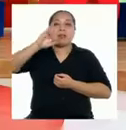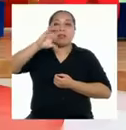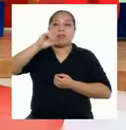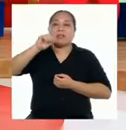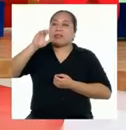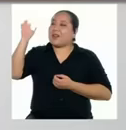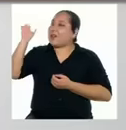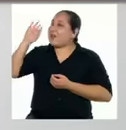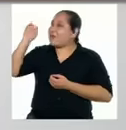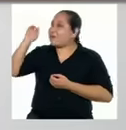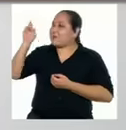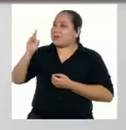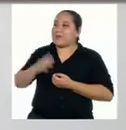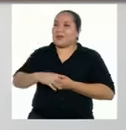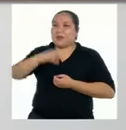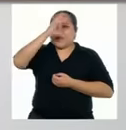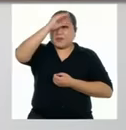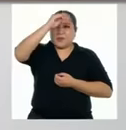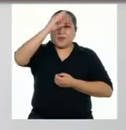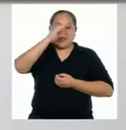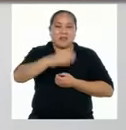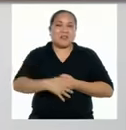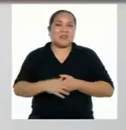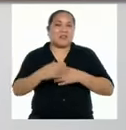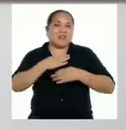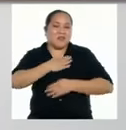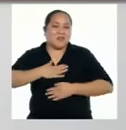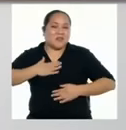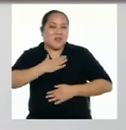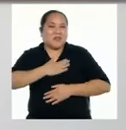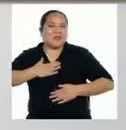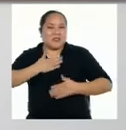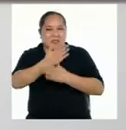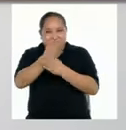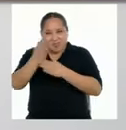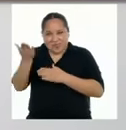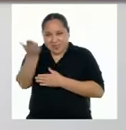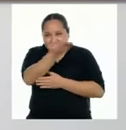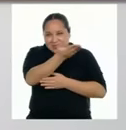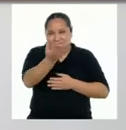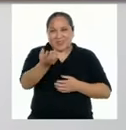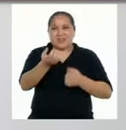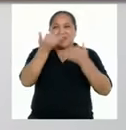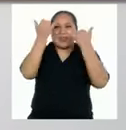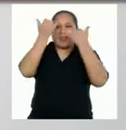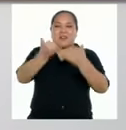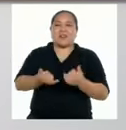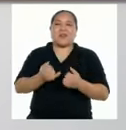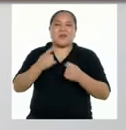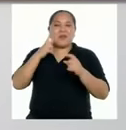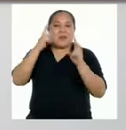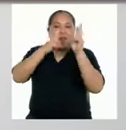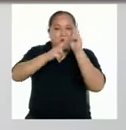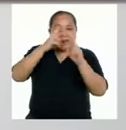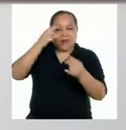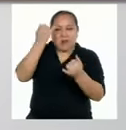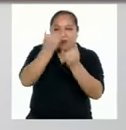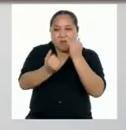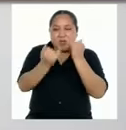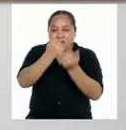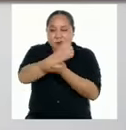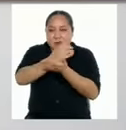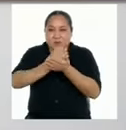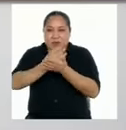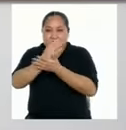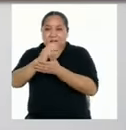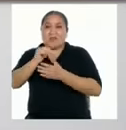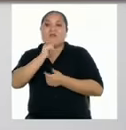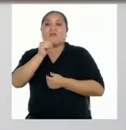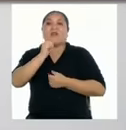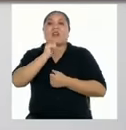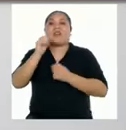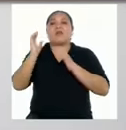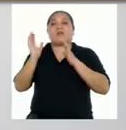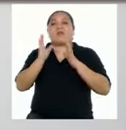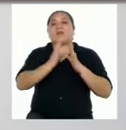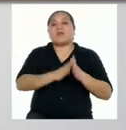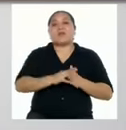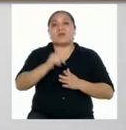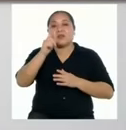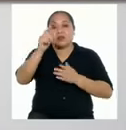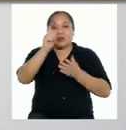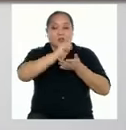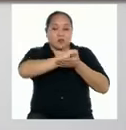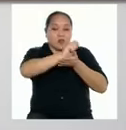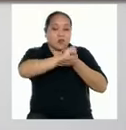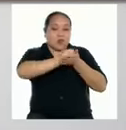Hola, profesora. Chicas y chicos, qué gusto estar con ustedes hoy para dar los últimos pasos que nos faltan en la producción de